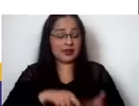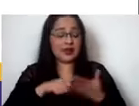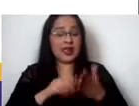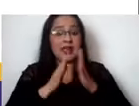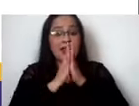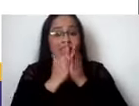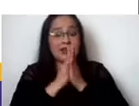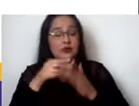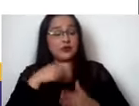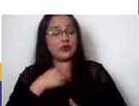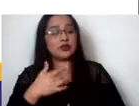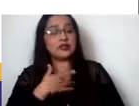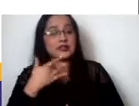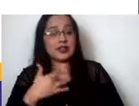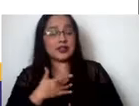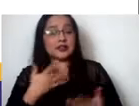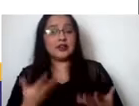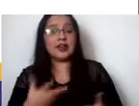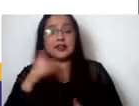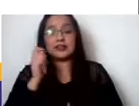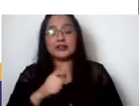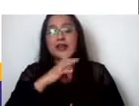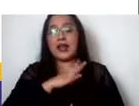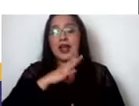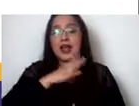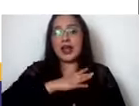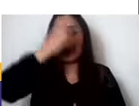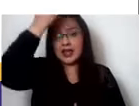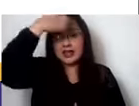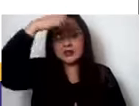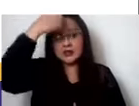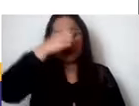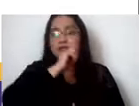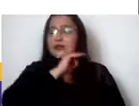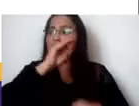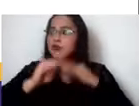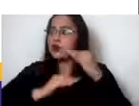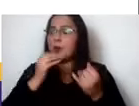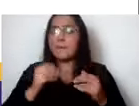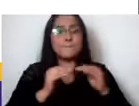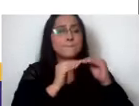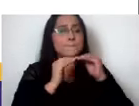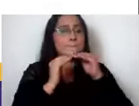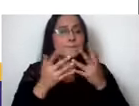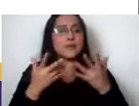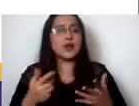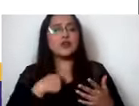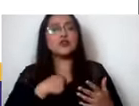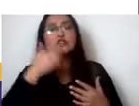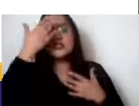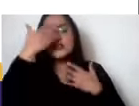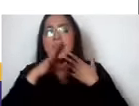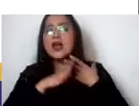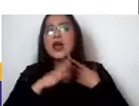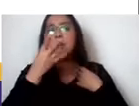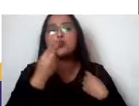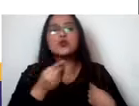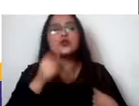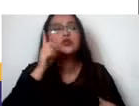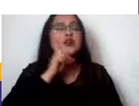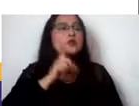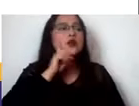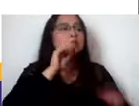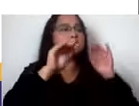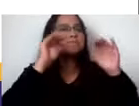no me hubiera esperado es que justamente son experiencias comunes. Yo sabía que podía interpelar a muchas mujeres,